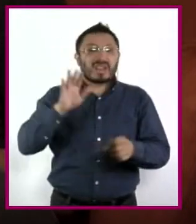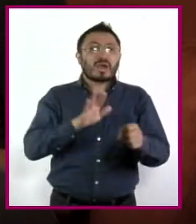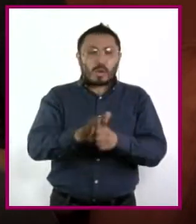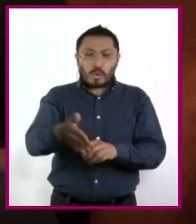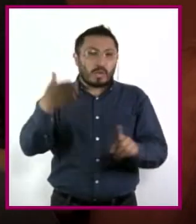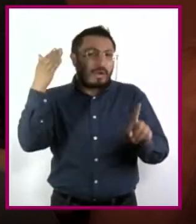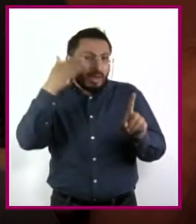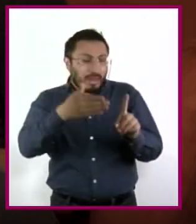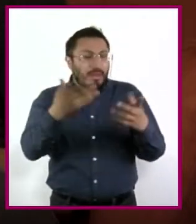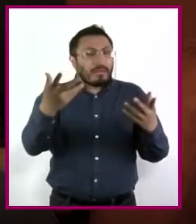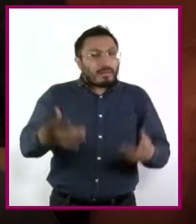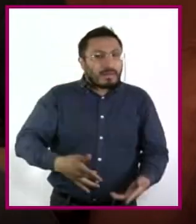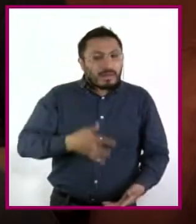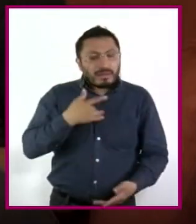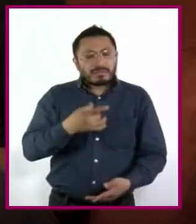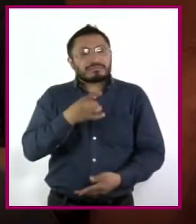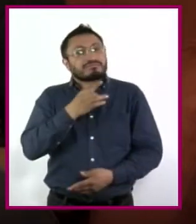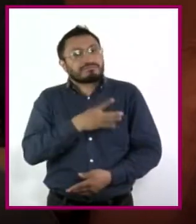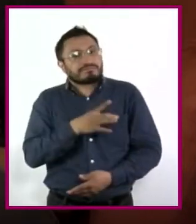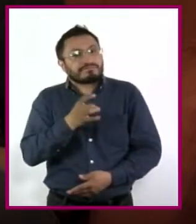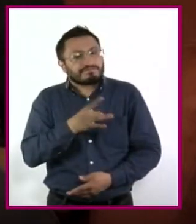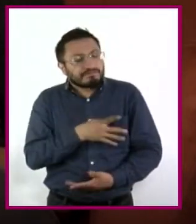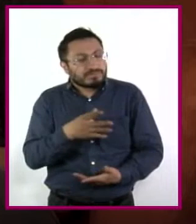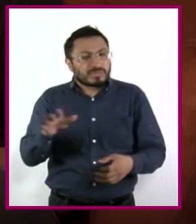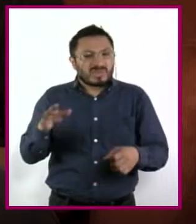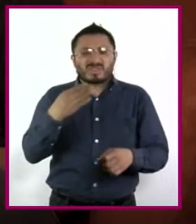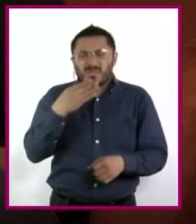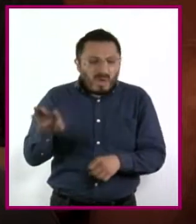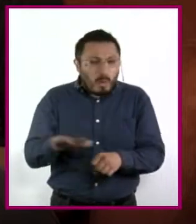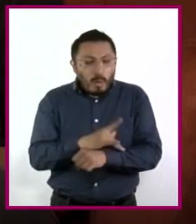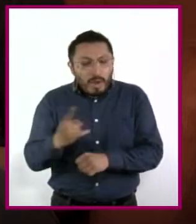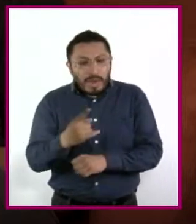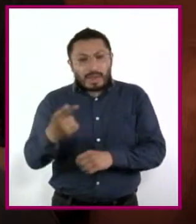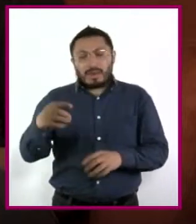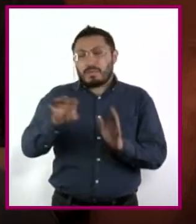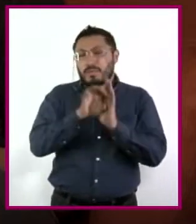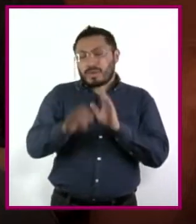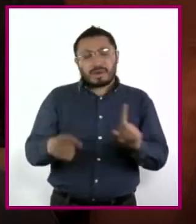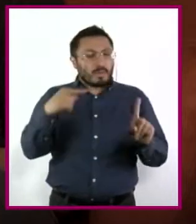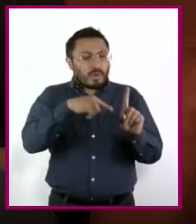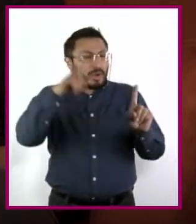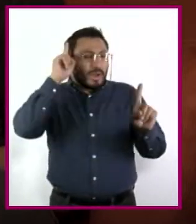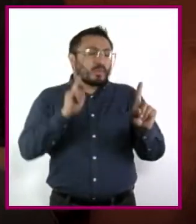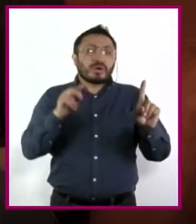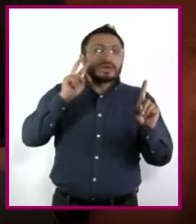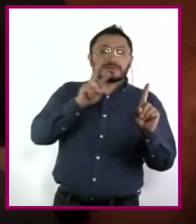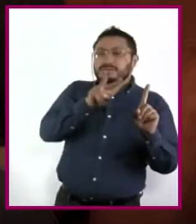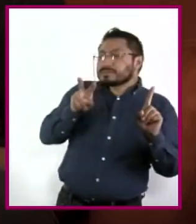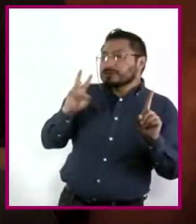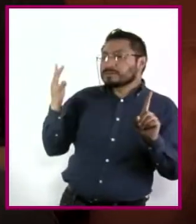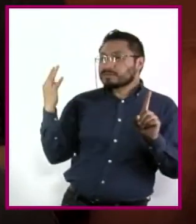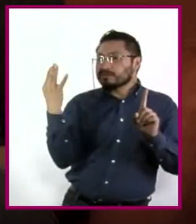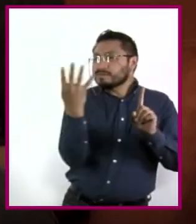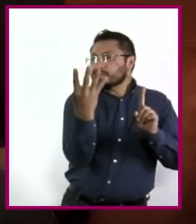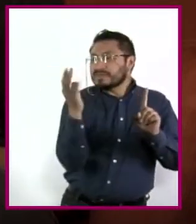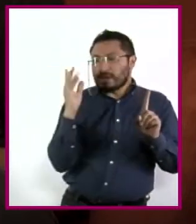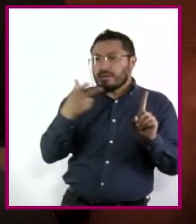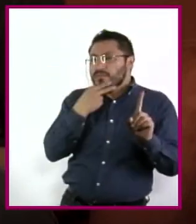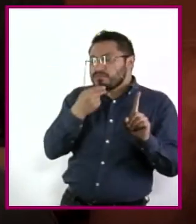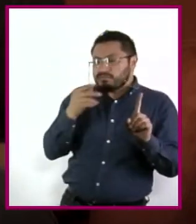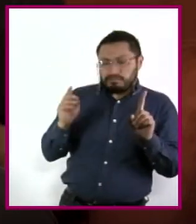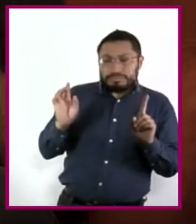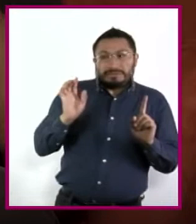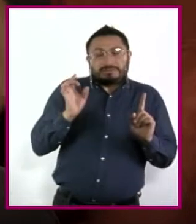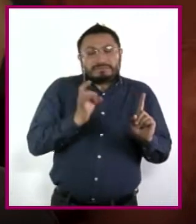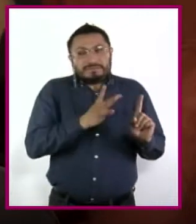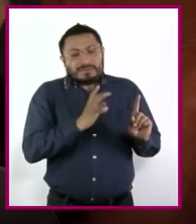tener sentir miedo, como cuando una chava ve a un grupo de hombres en una esquina oscura por la que va a pasar? ¿O de qué sirve